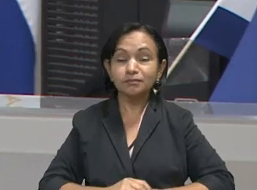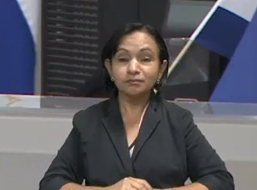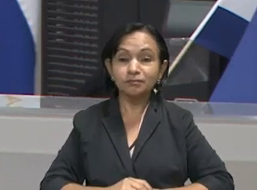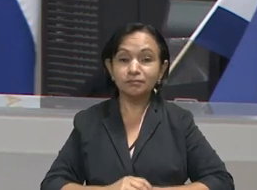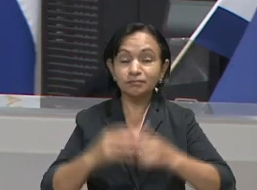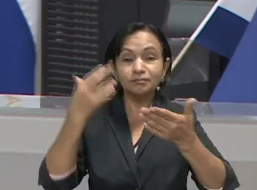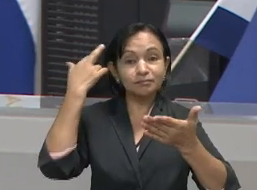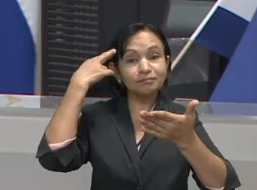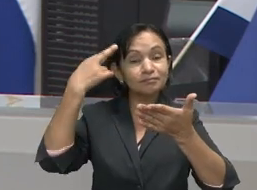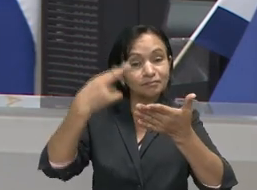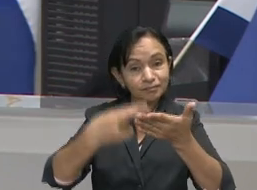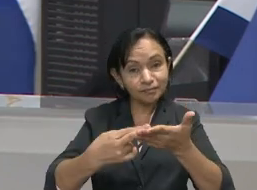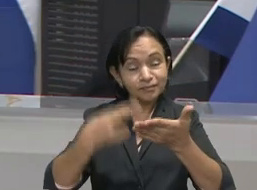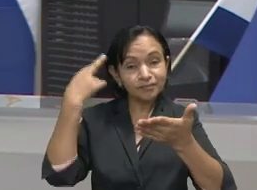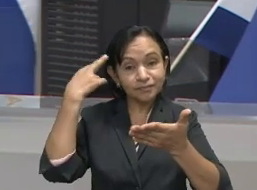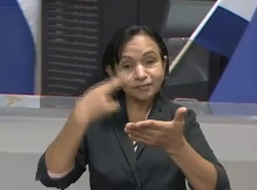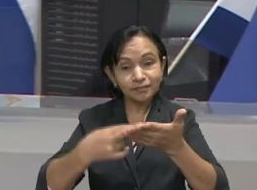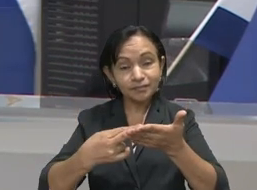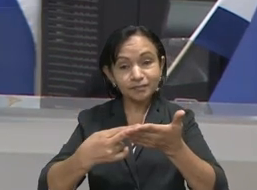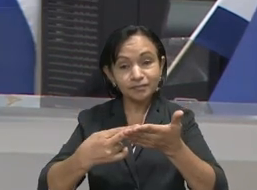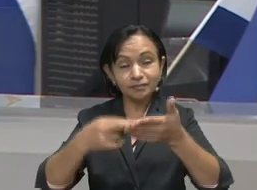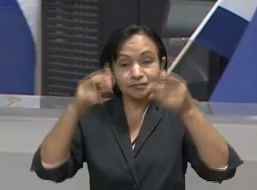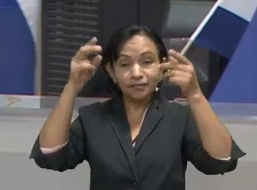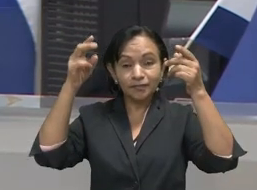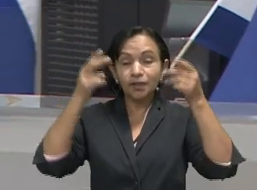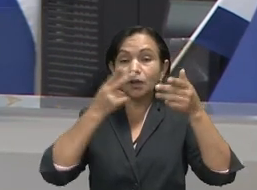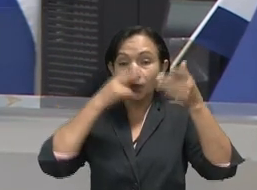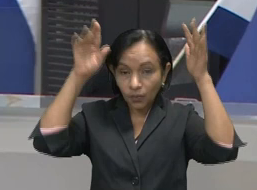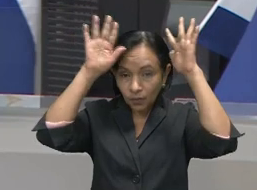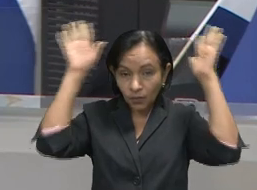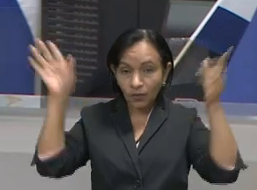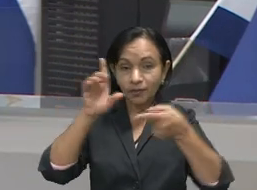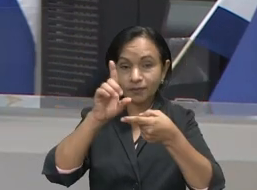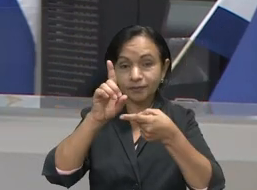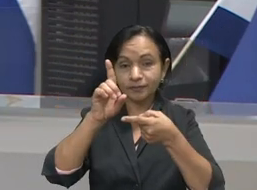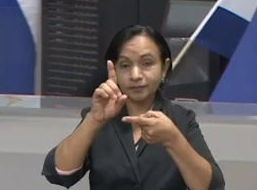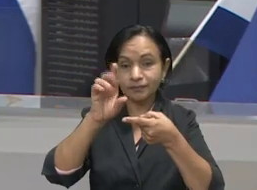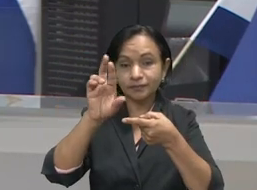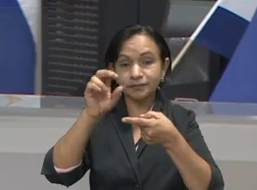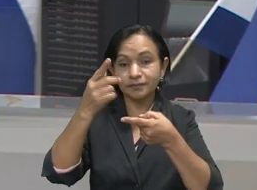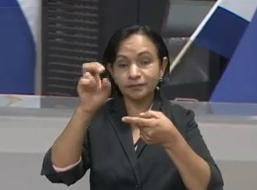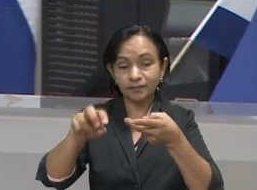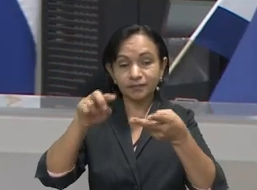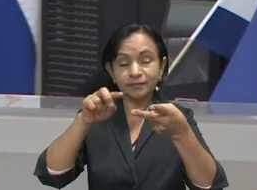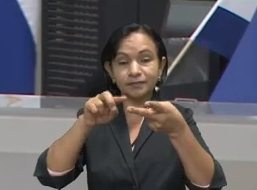y recordación a los caciques Diriangén y Nicarao,